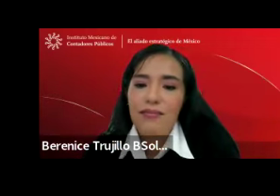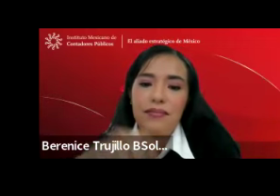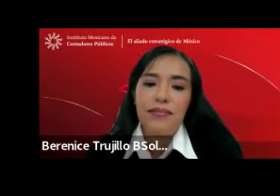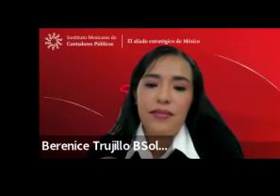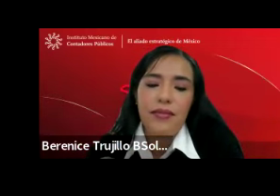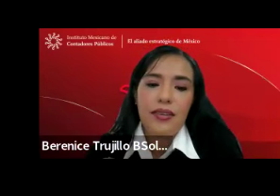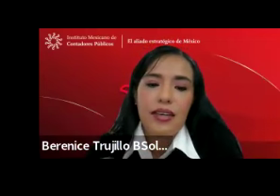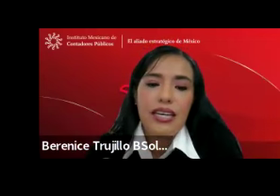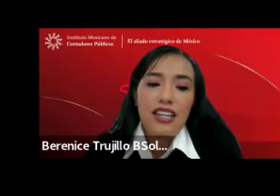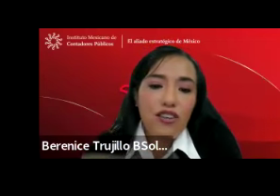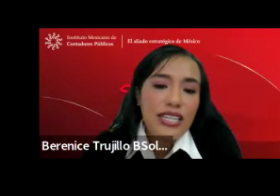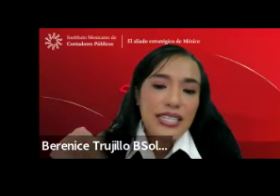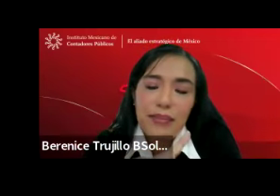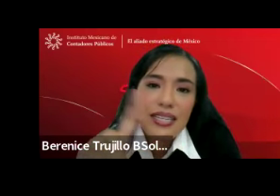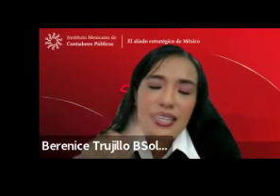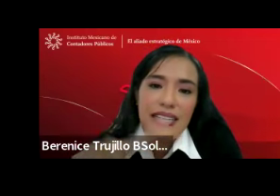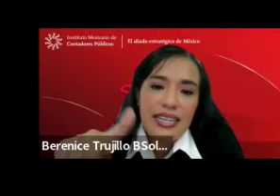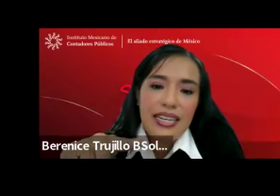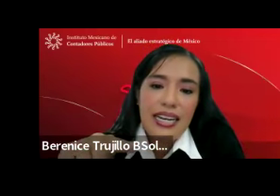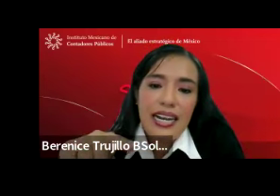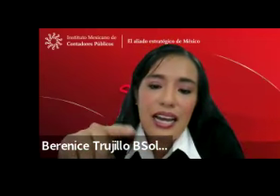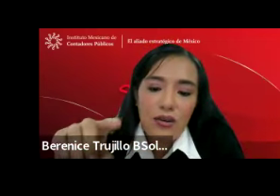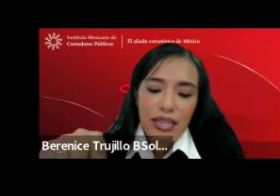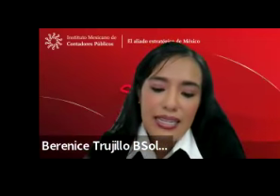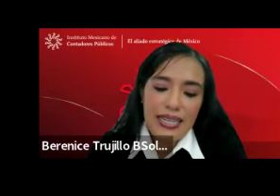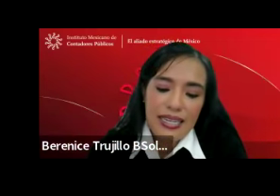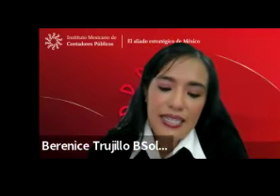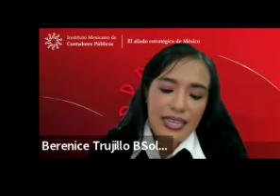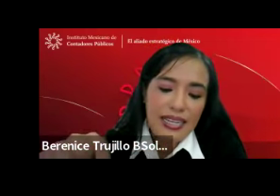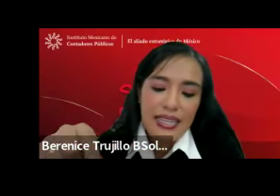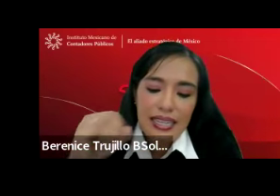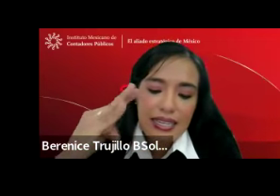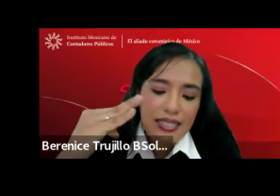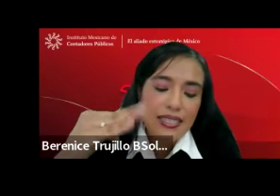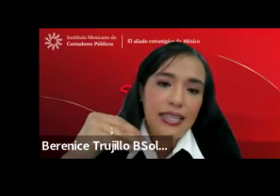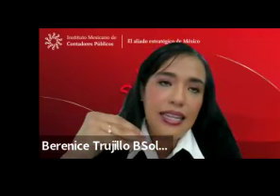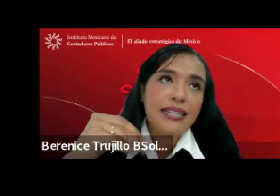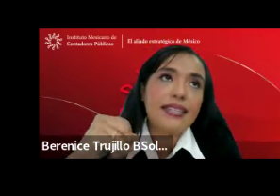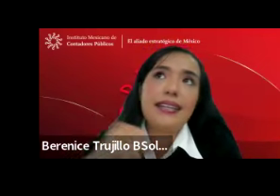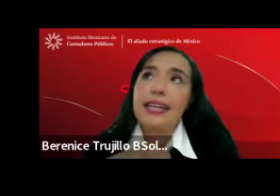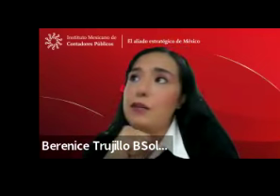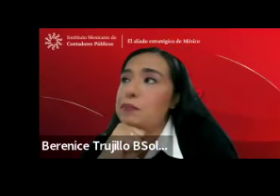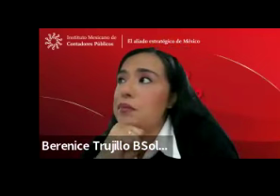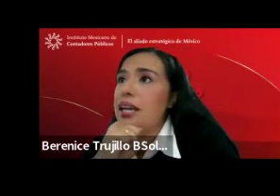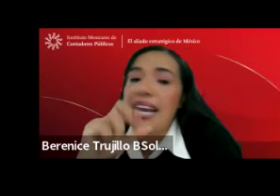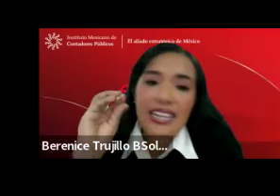es sí. Y no es representante legal. Acuérdate que les dije aquí tres